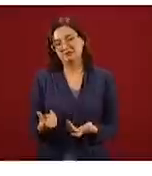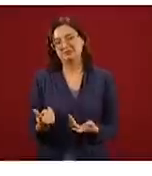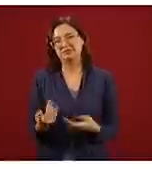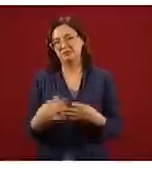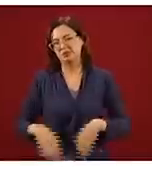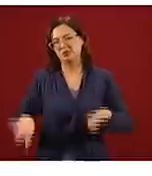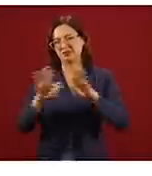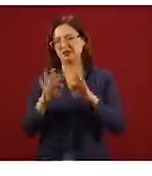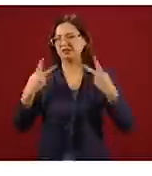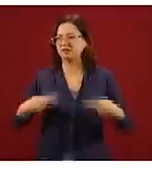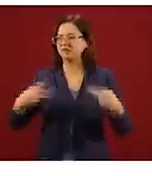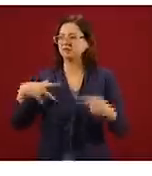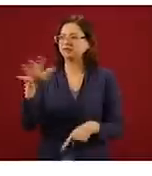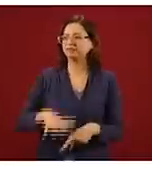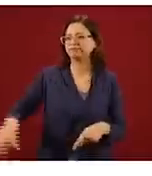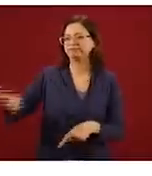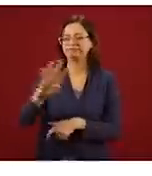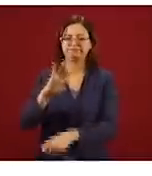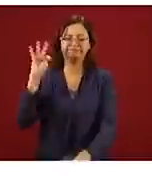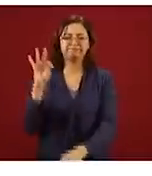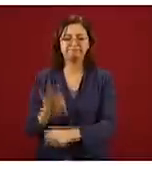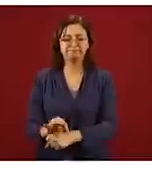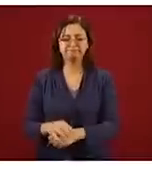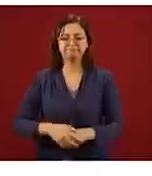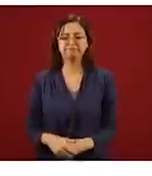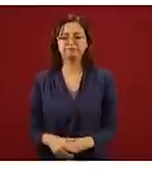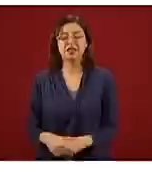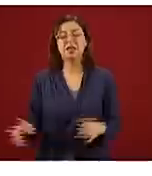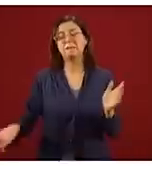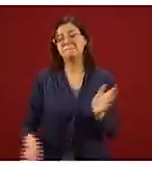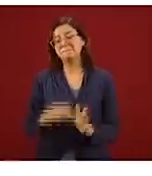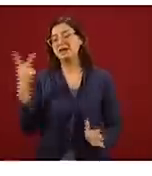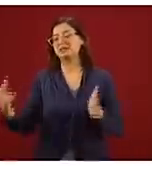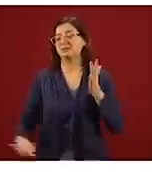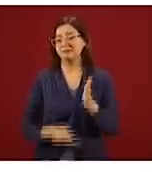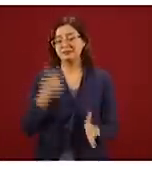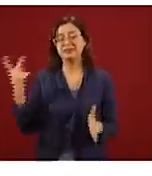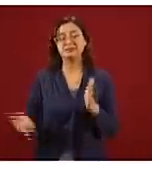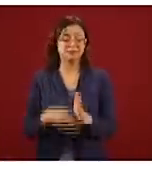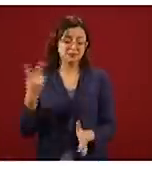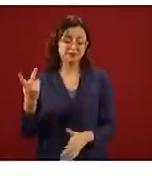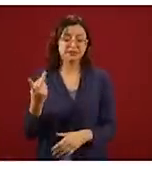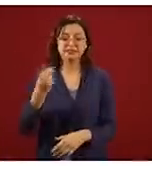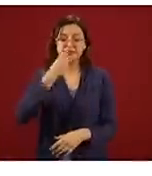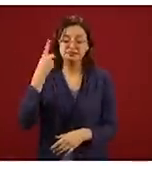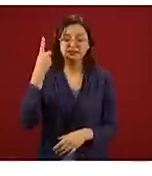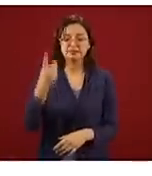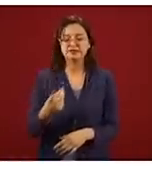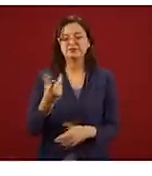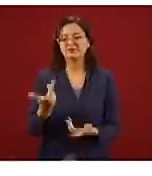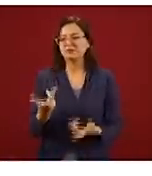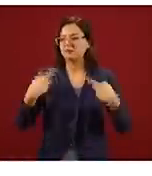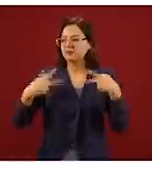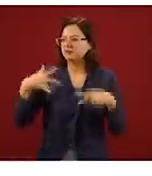proteger el interés público y reiteradamente lo insistiremos. Diríamos, ¿qué decimos por el